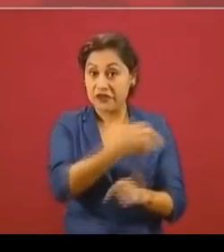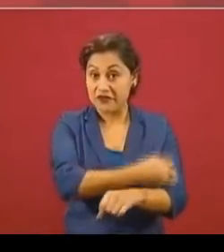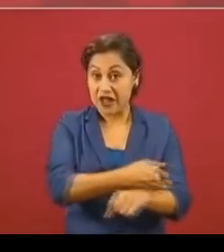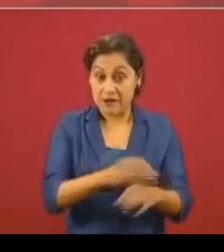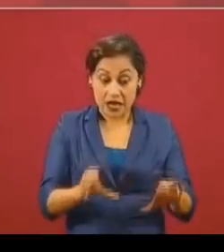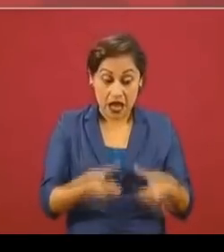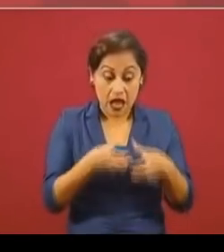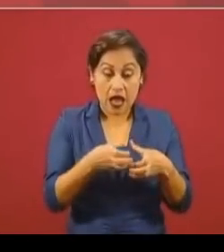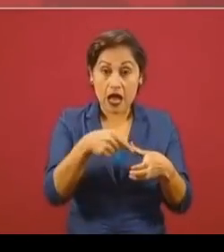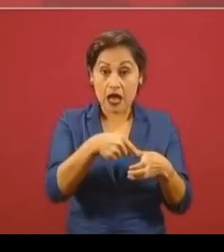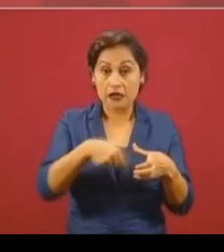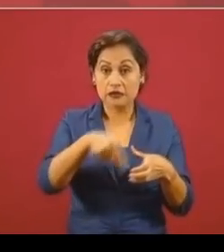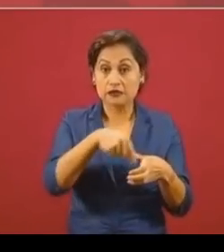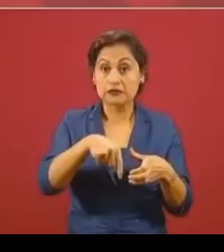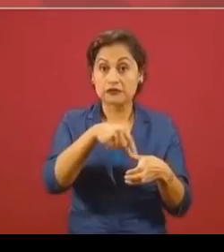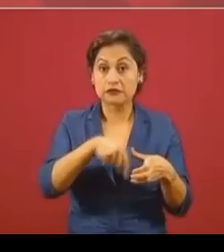a